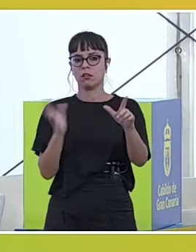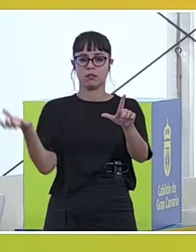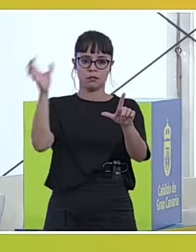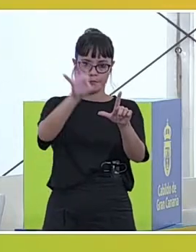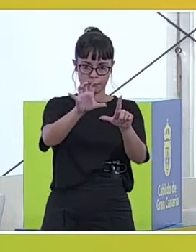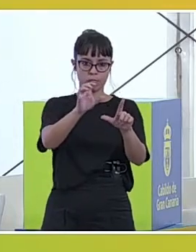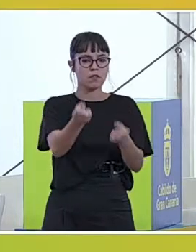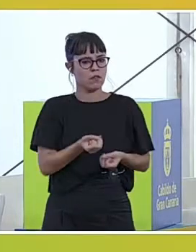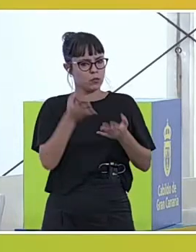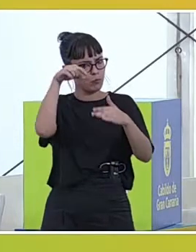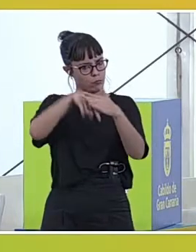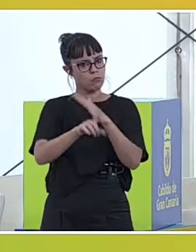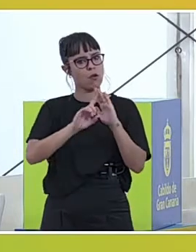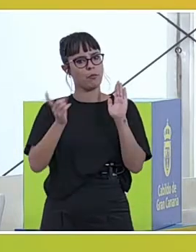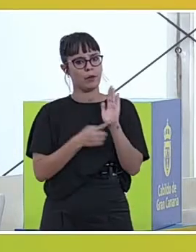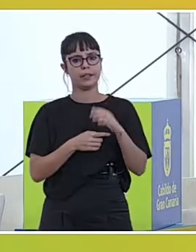correspondiente.